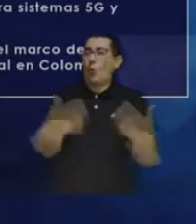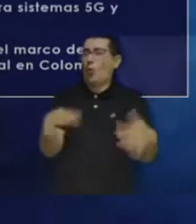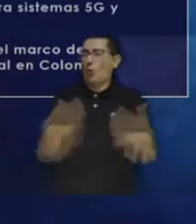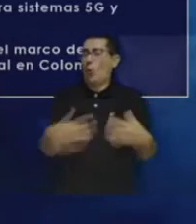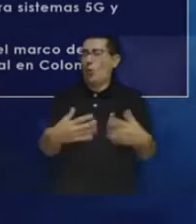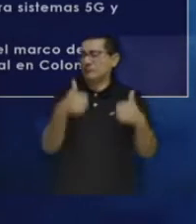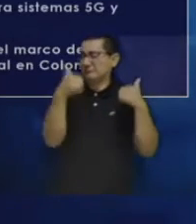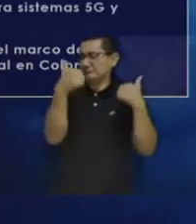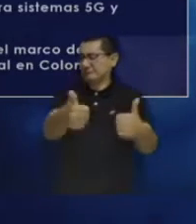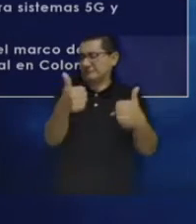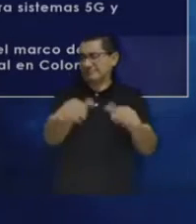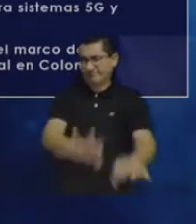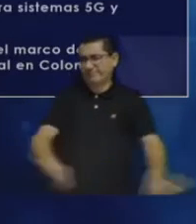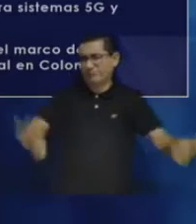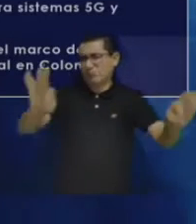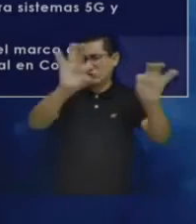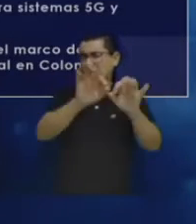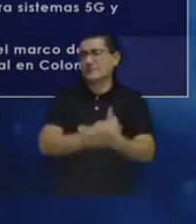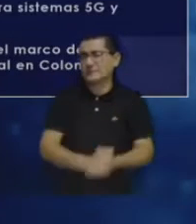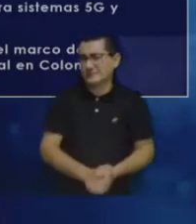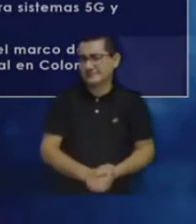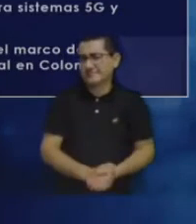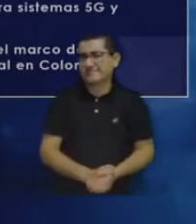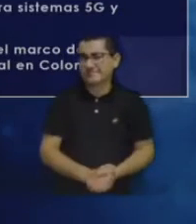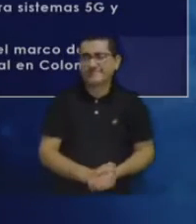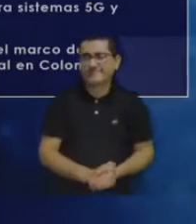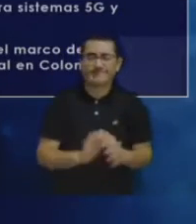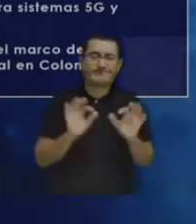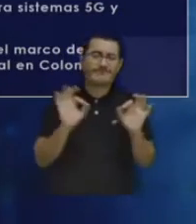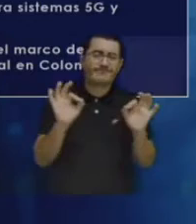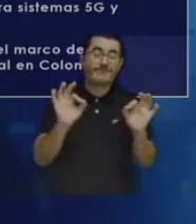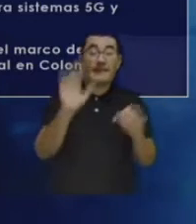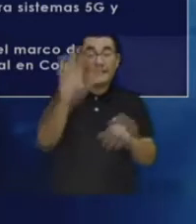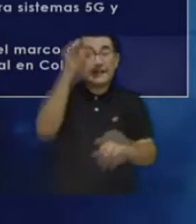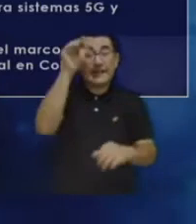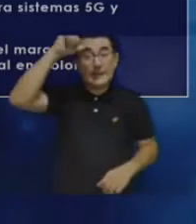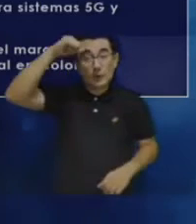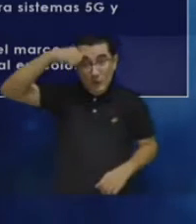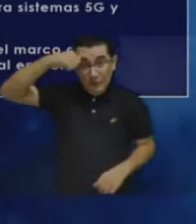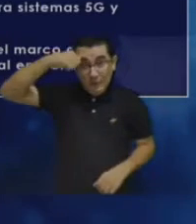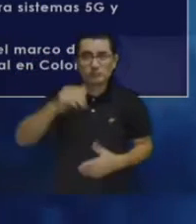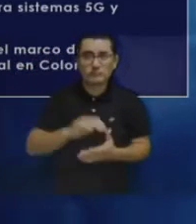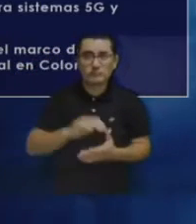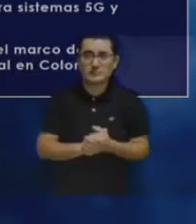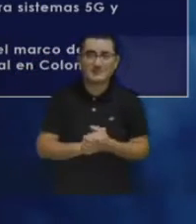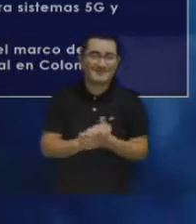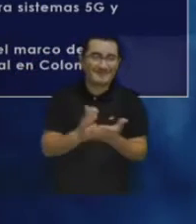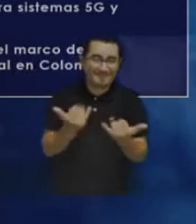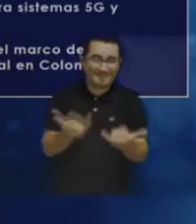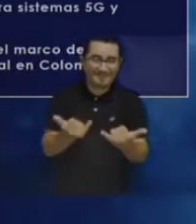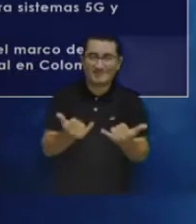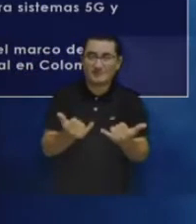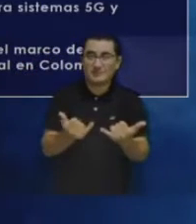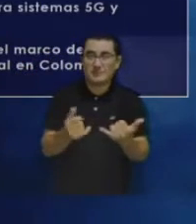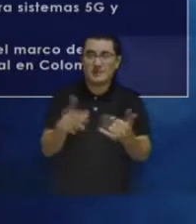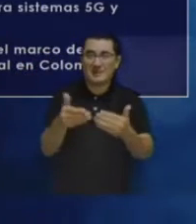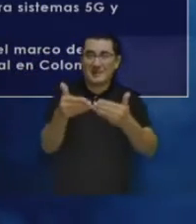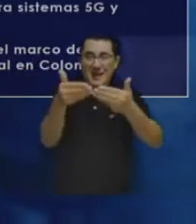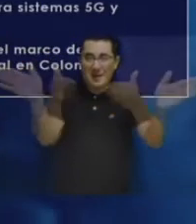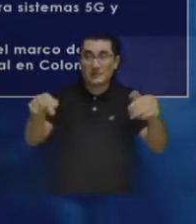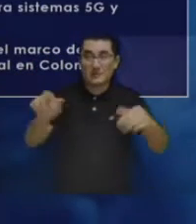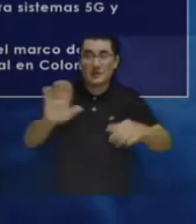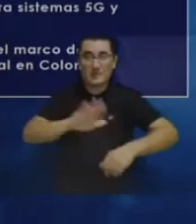toda la asistencia que tuvimos. Recordemos que durante la apertura del evento, la señora ministra TIC nos dio la